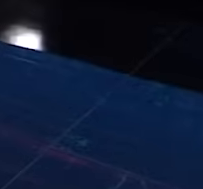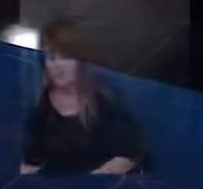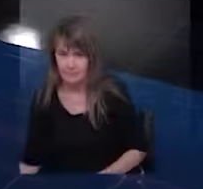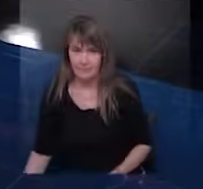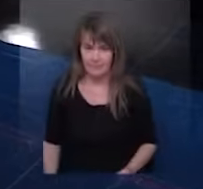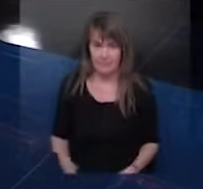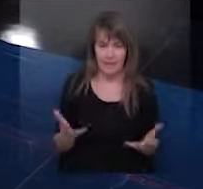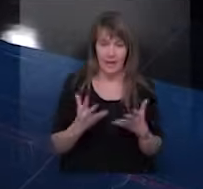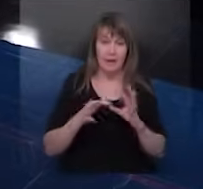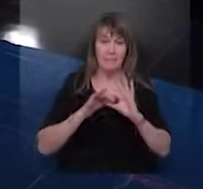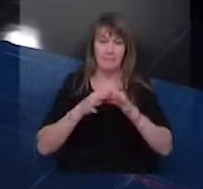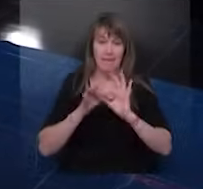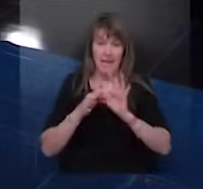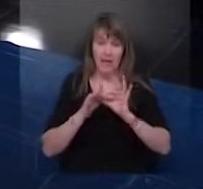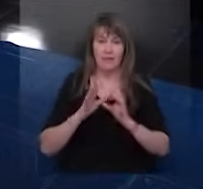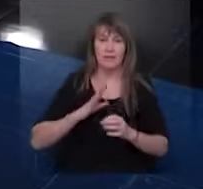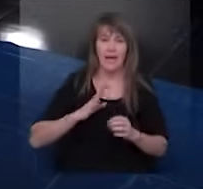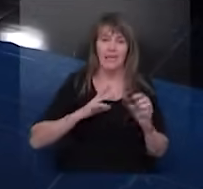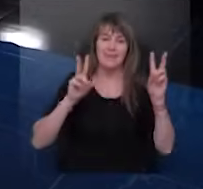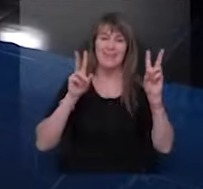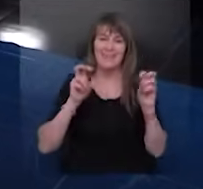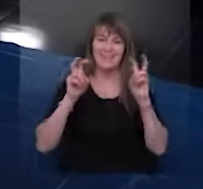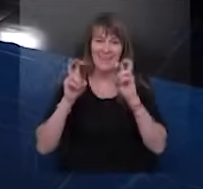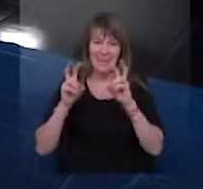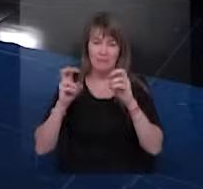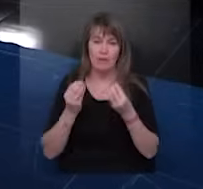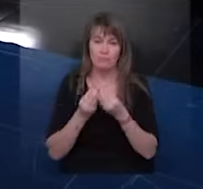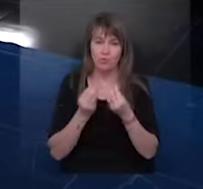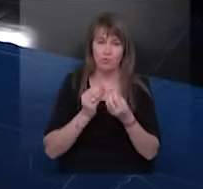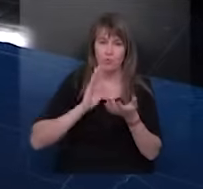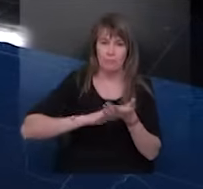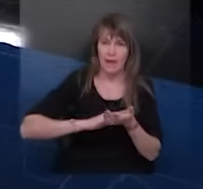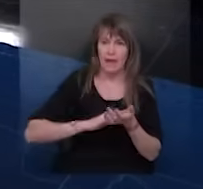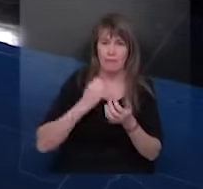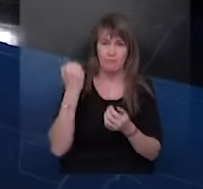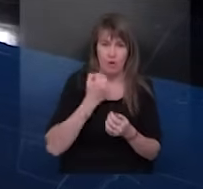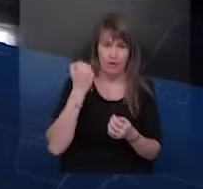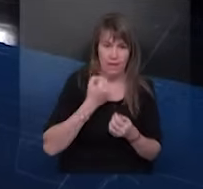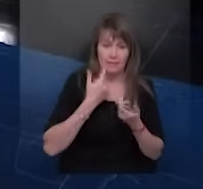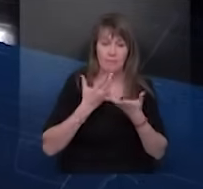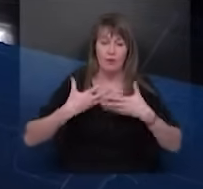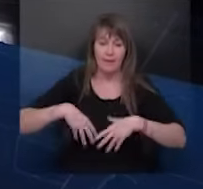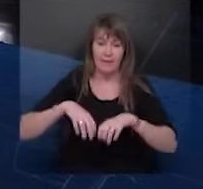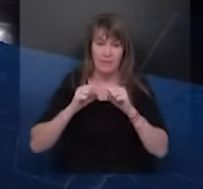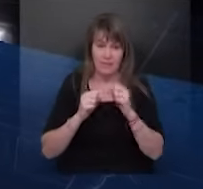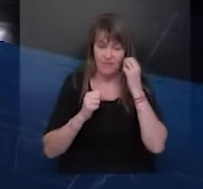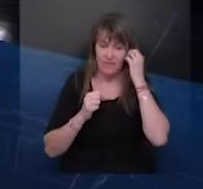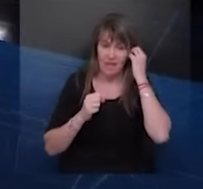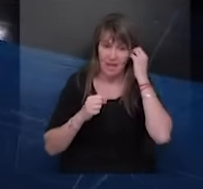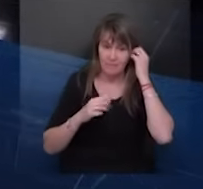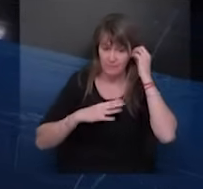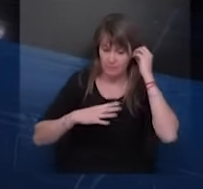estamos a miércoles y varios temas vienen marcando la agenda la identificación de los restos que nos